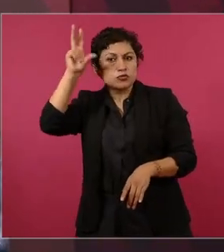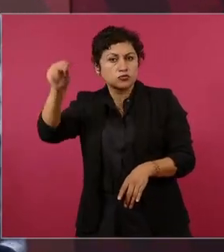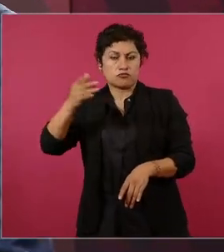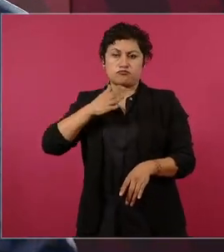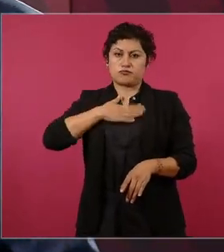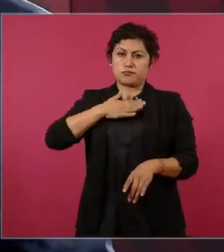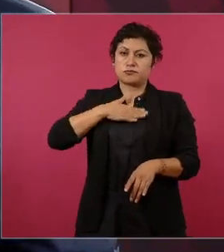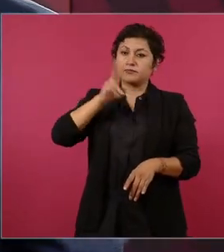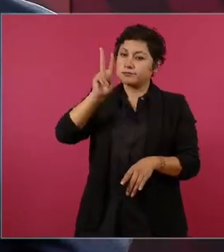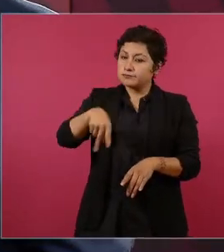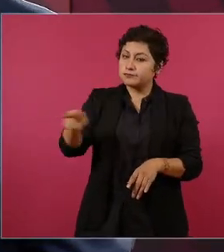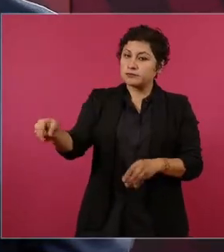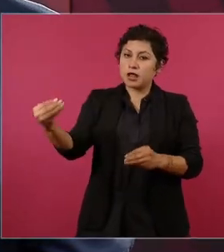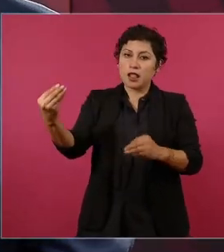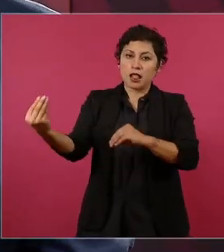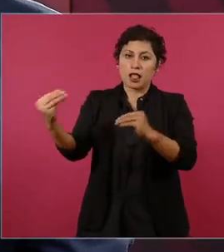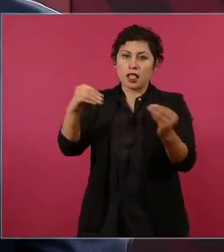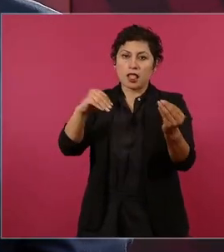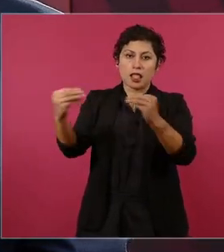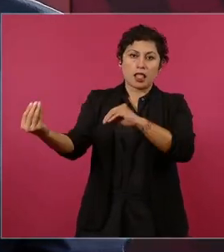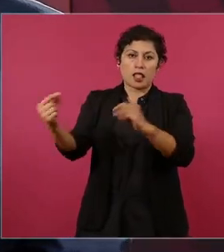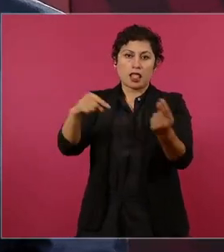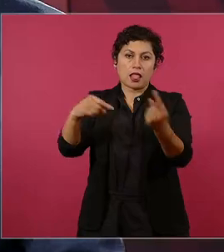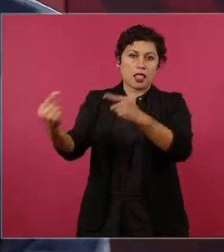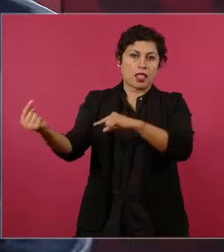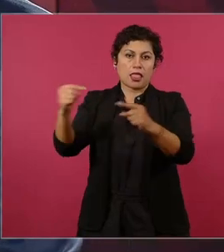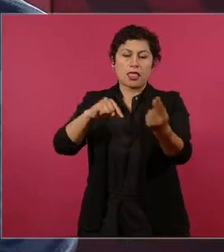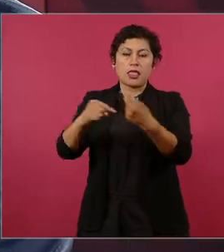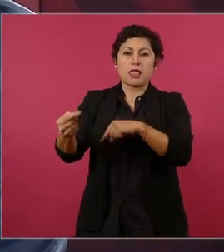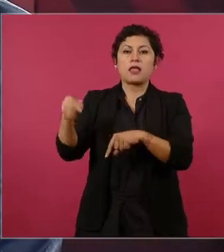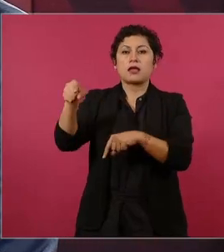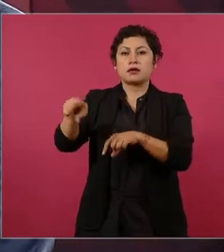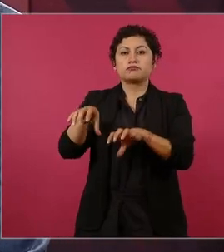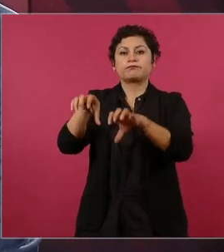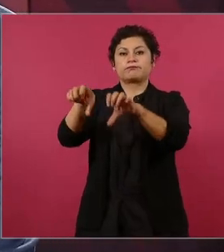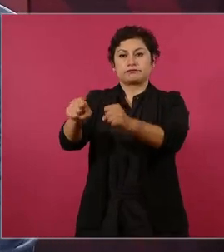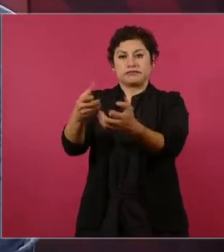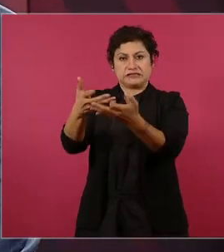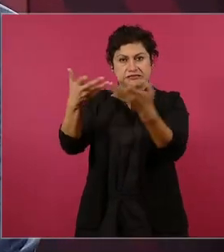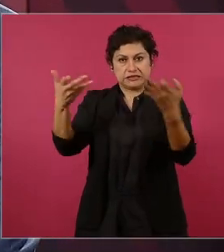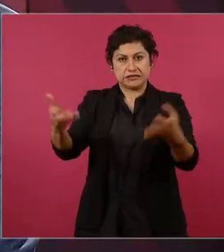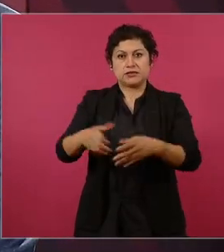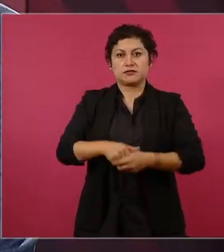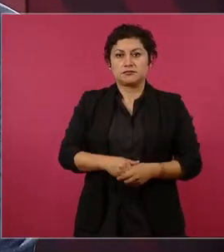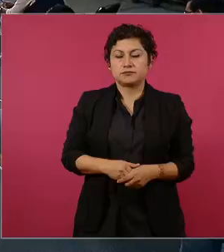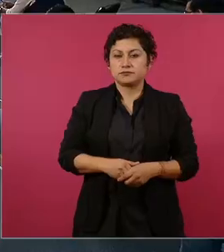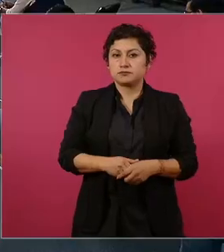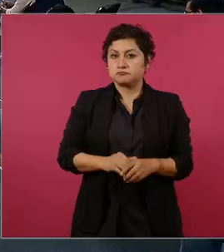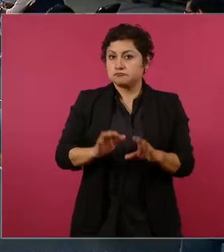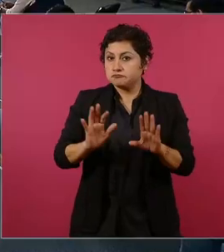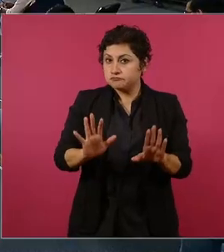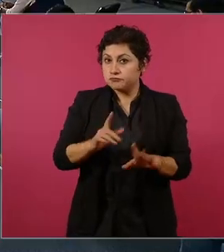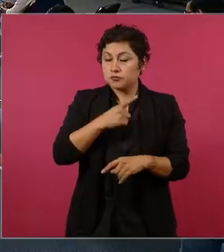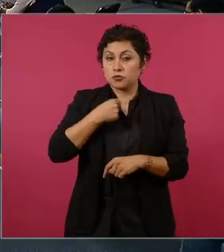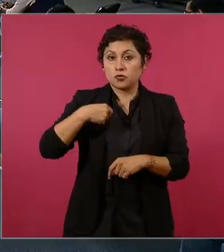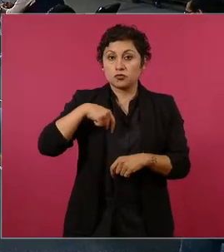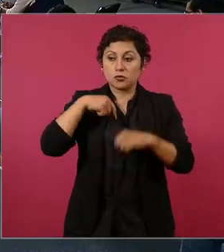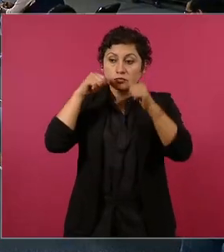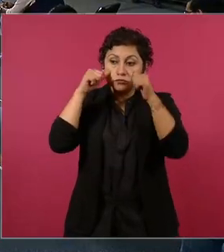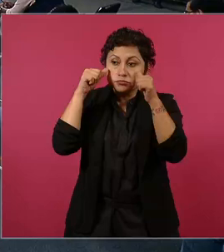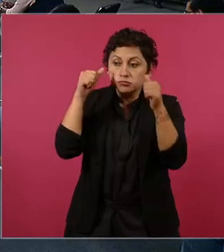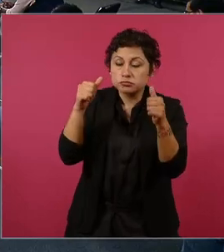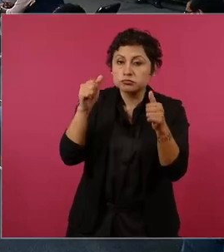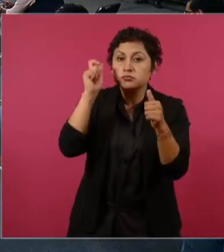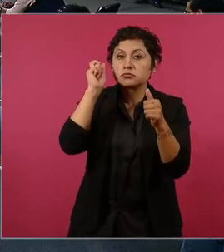disputa por la tierra, una lucha por la tierra, y no actuamos de